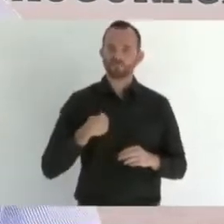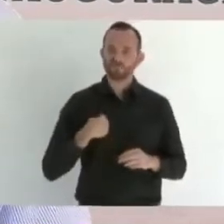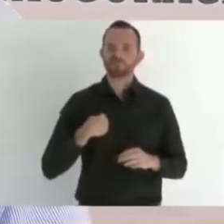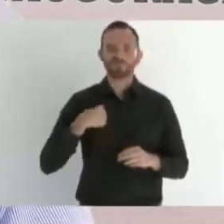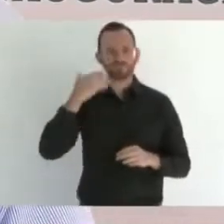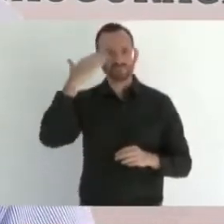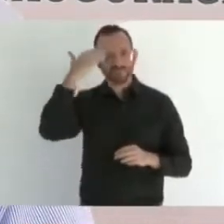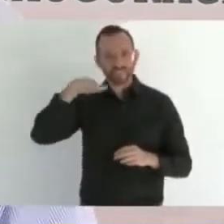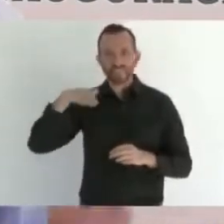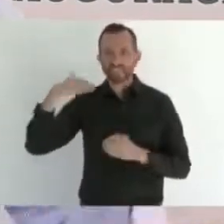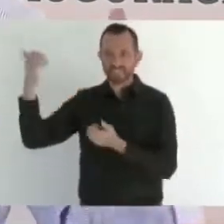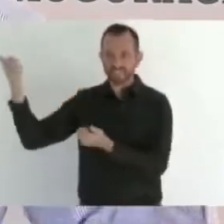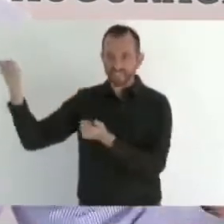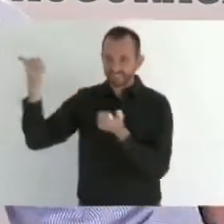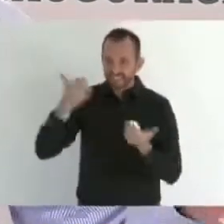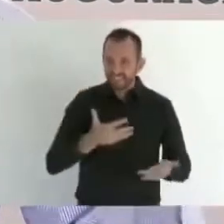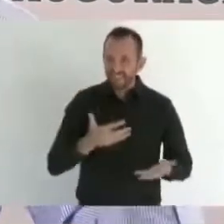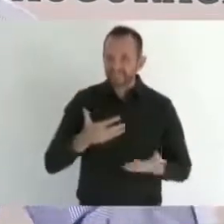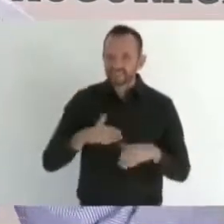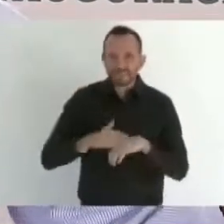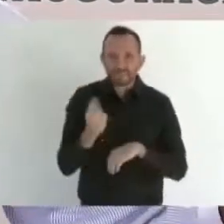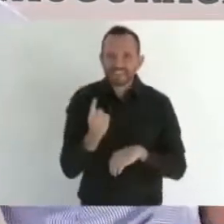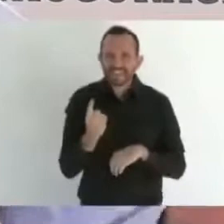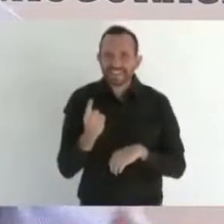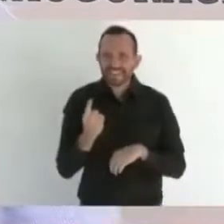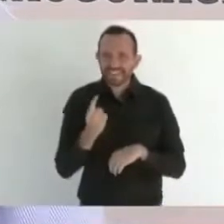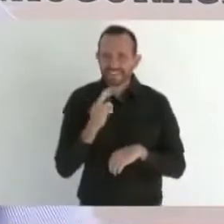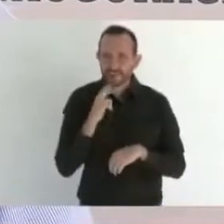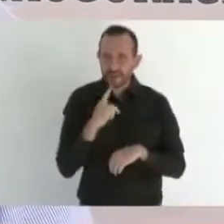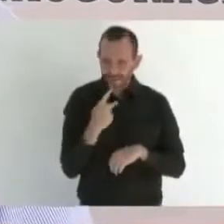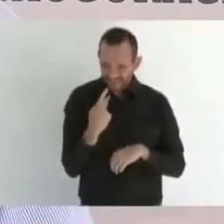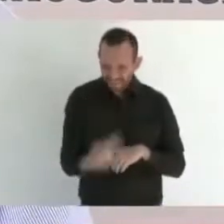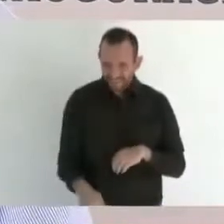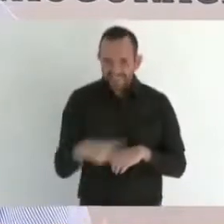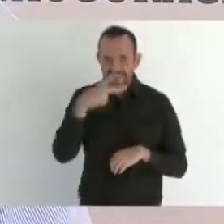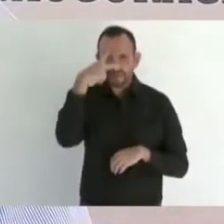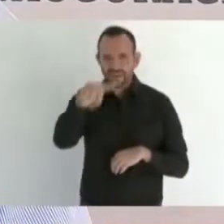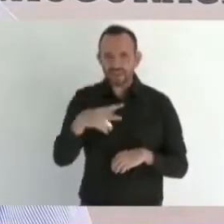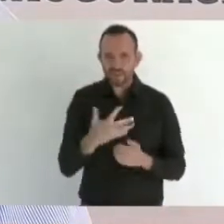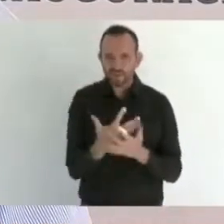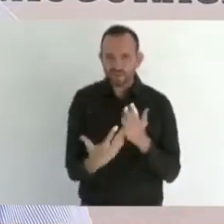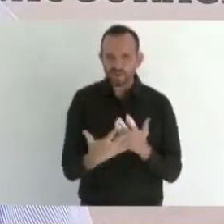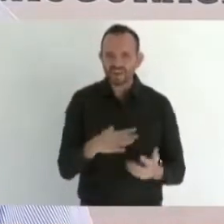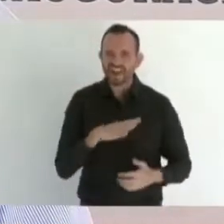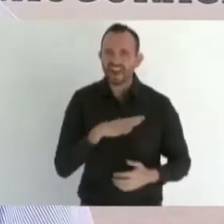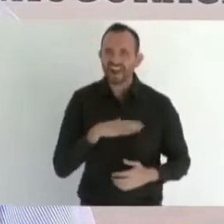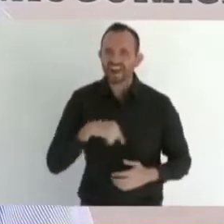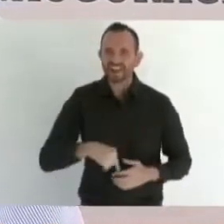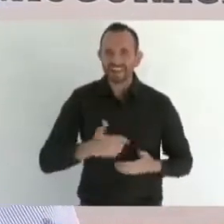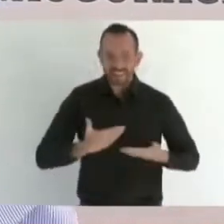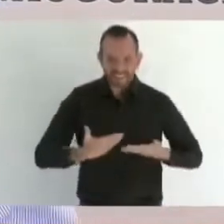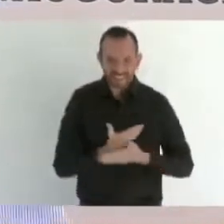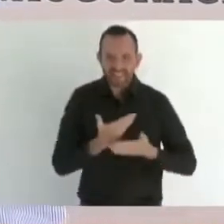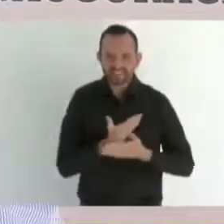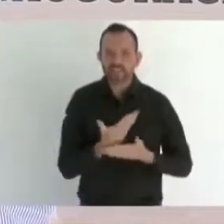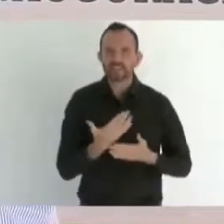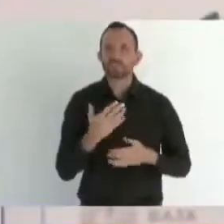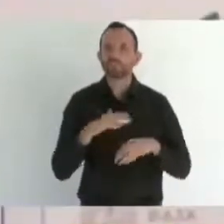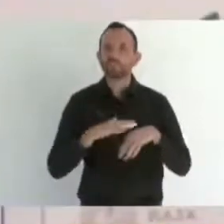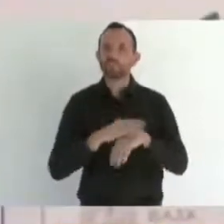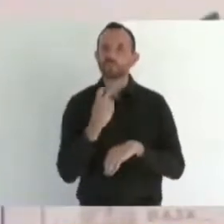méxico y eso es el trabajo que pueden hacer los que